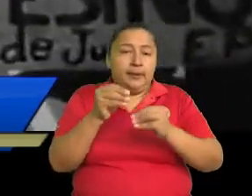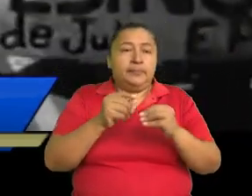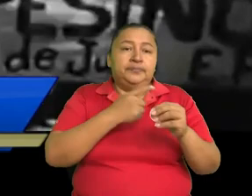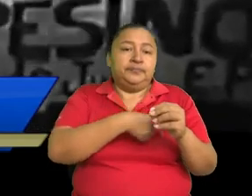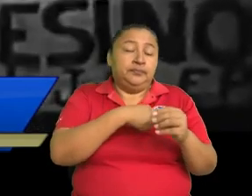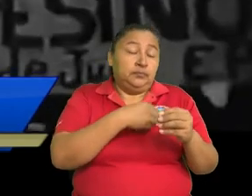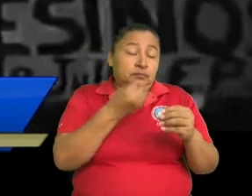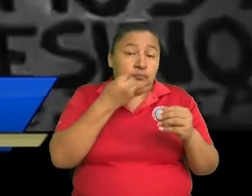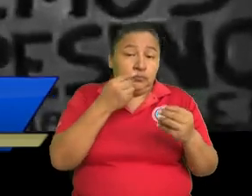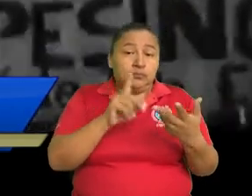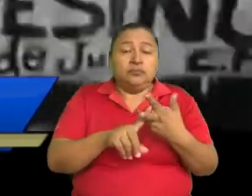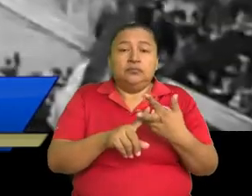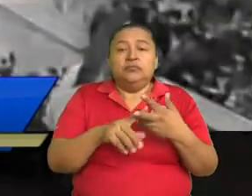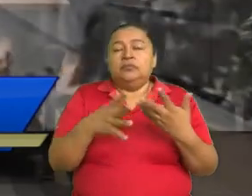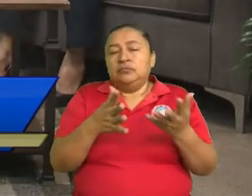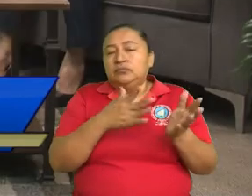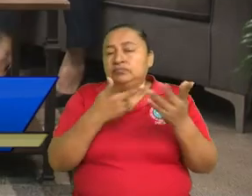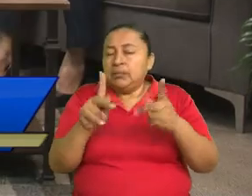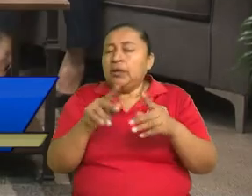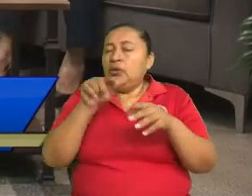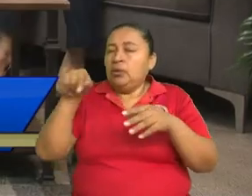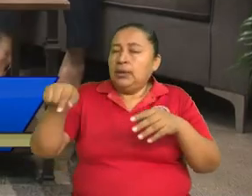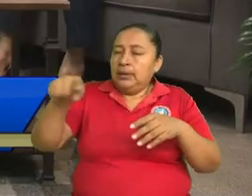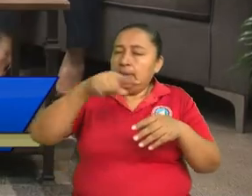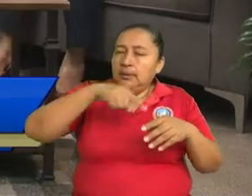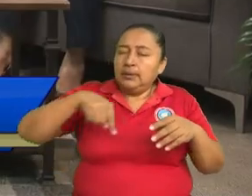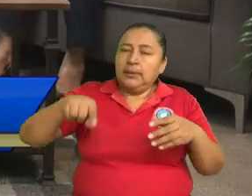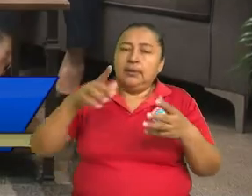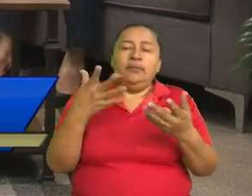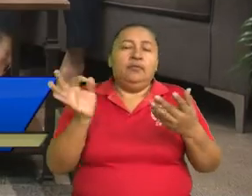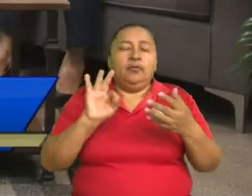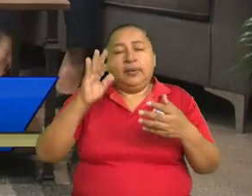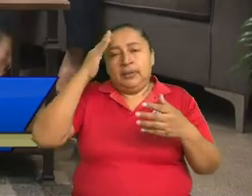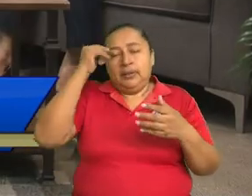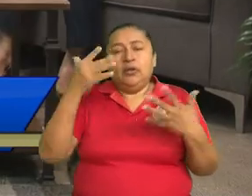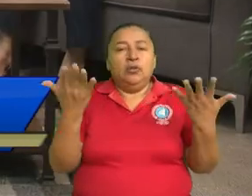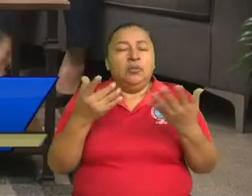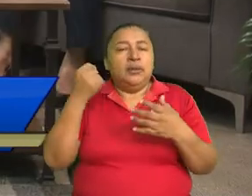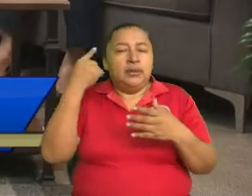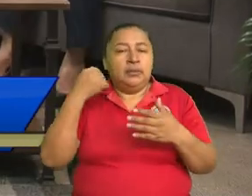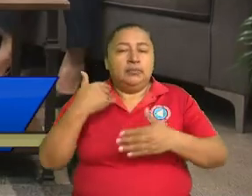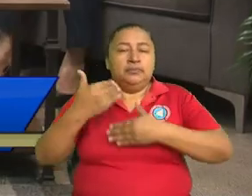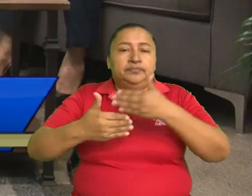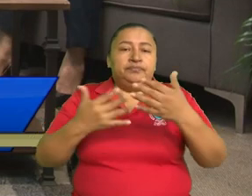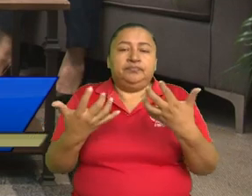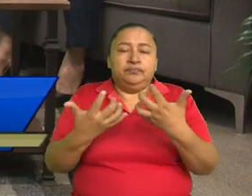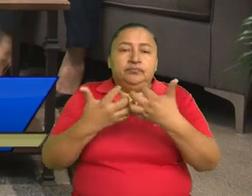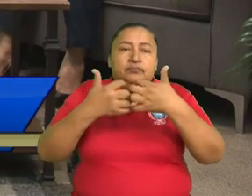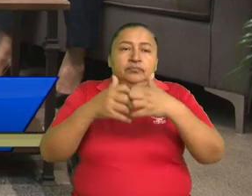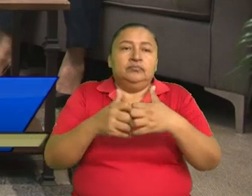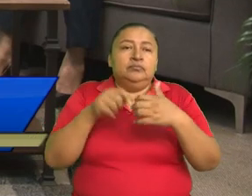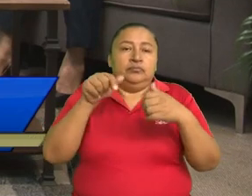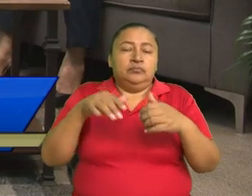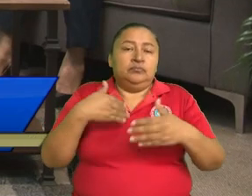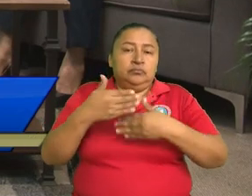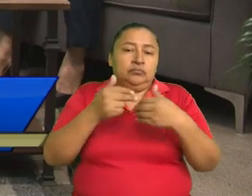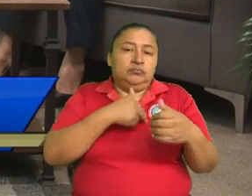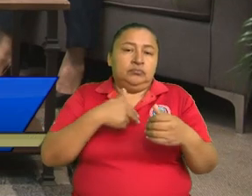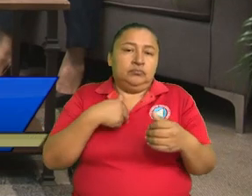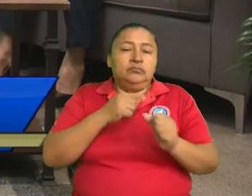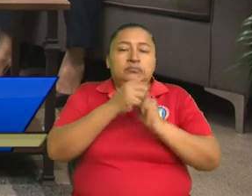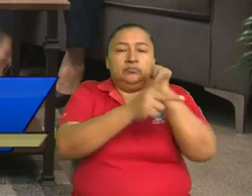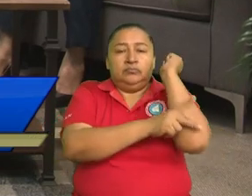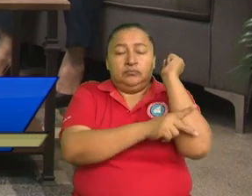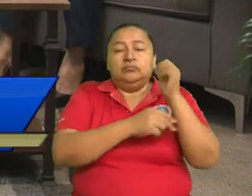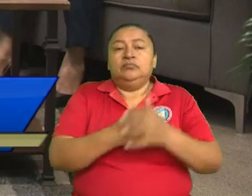los alimentos, bueno, el entorno, ¿no? Pero ¿cómo entendemos ese proceso de articulación? Porque esto también es hacer patria. Es